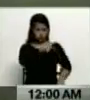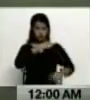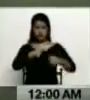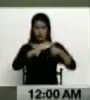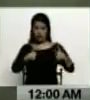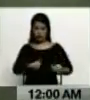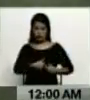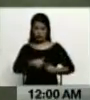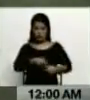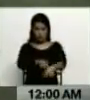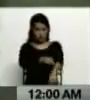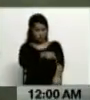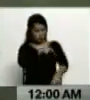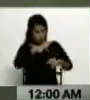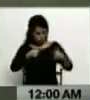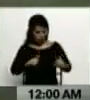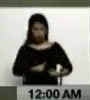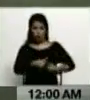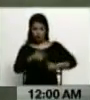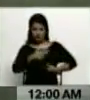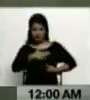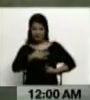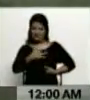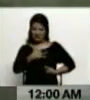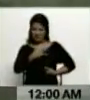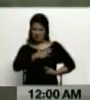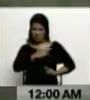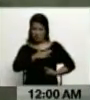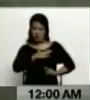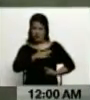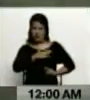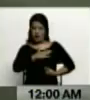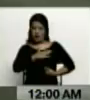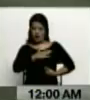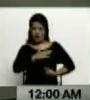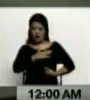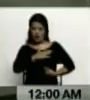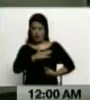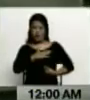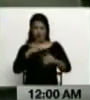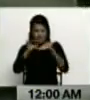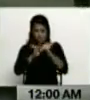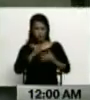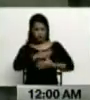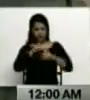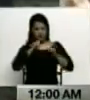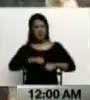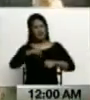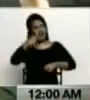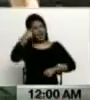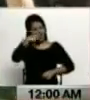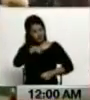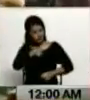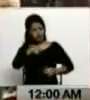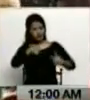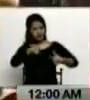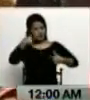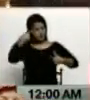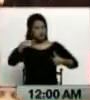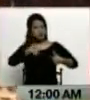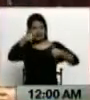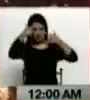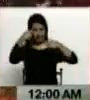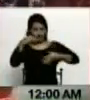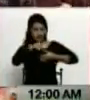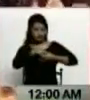lado del corazón de donde sentimos de donde amamos donde amamos donde recordamos a Chávez a nuestros